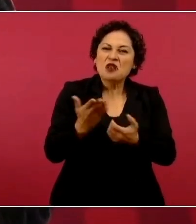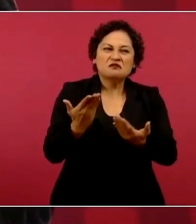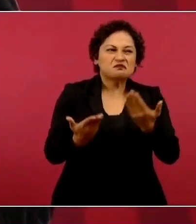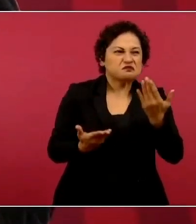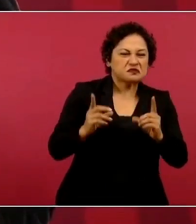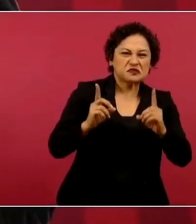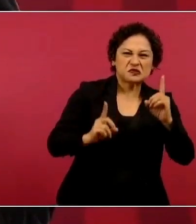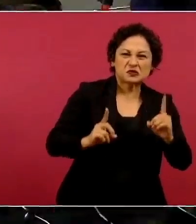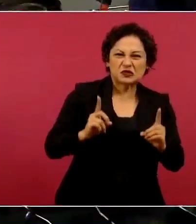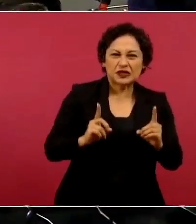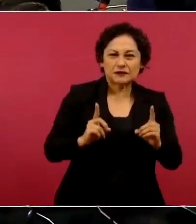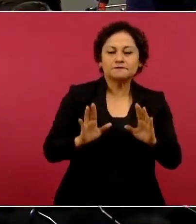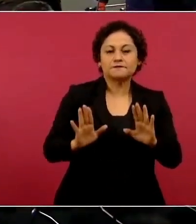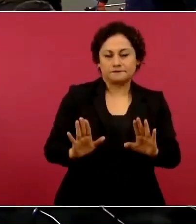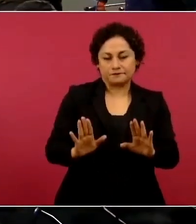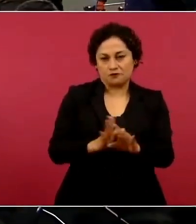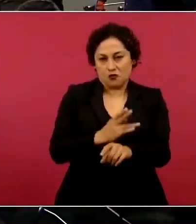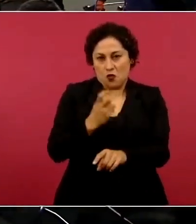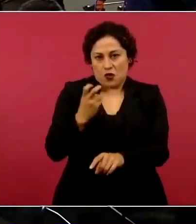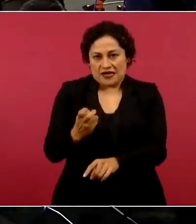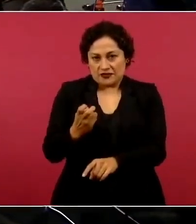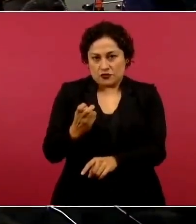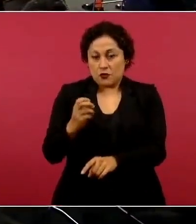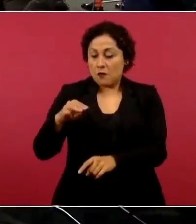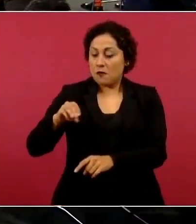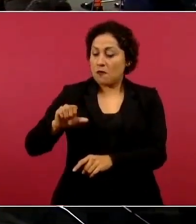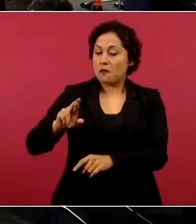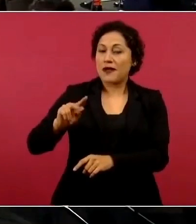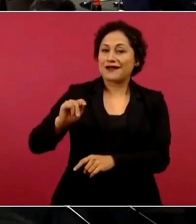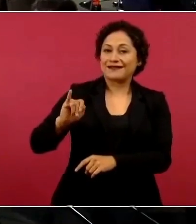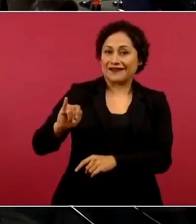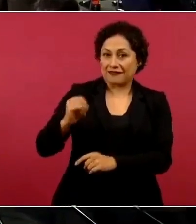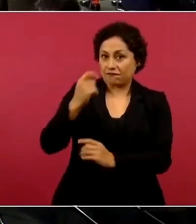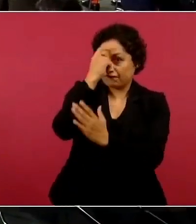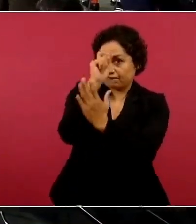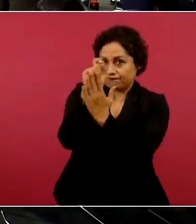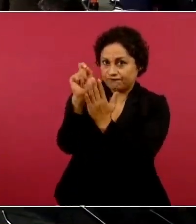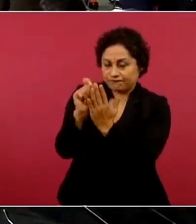Entonces, Martí decía, vamos a injertarnos.